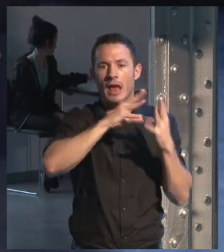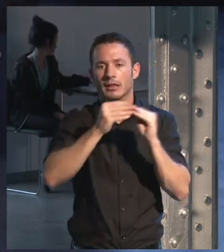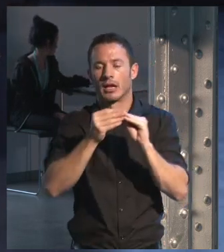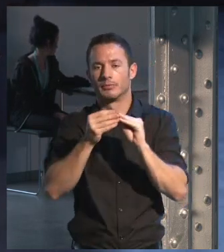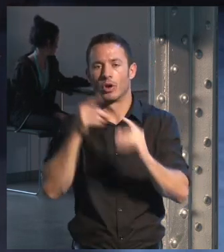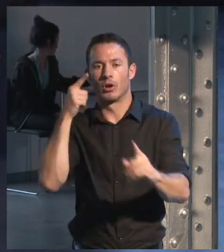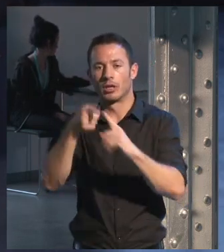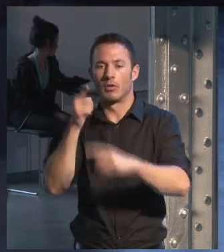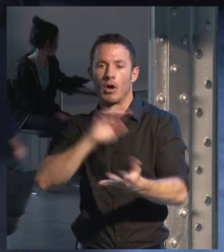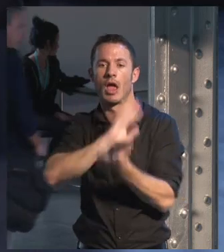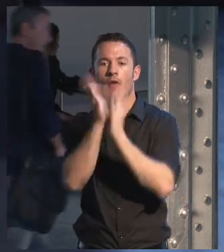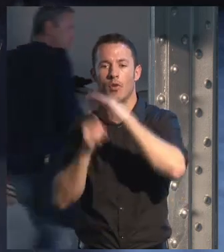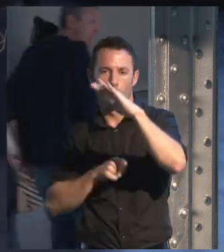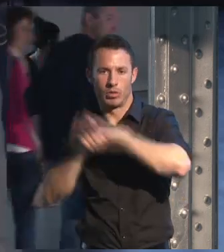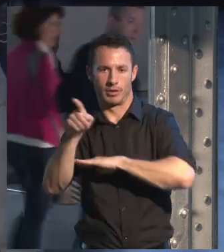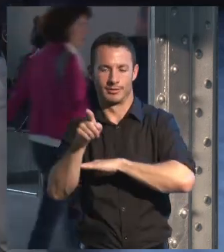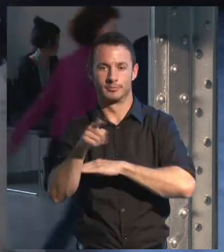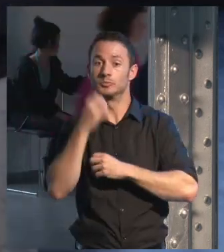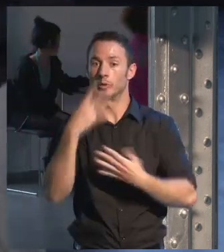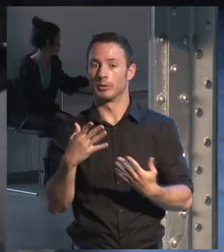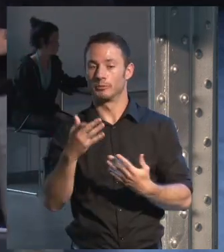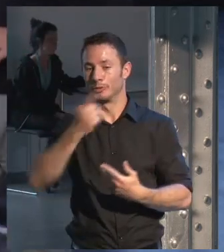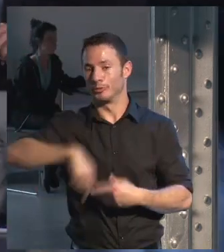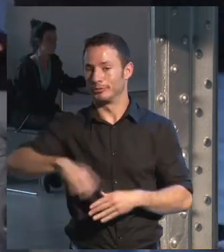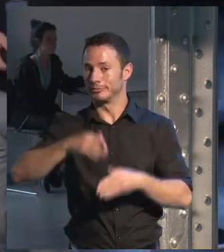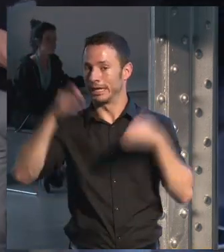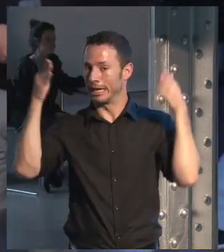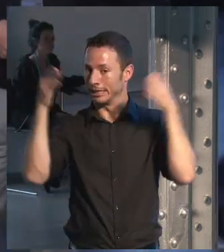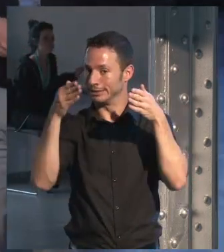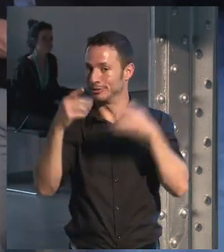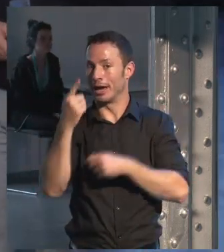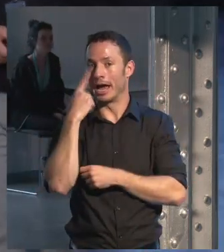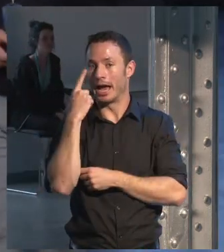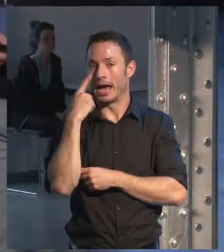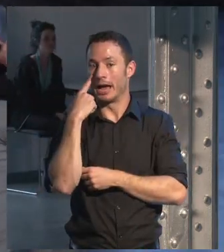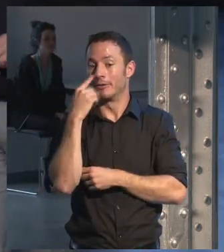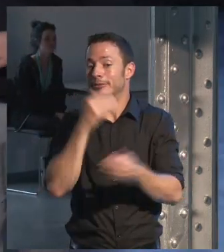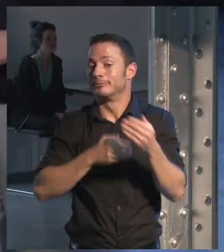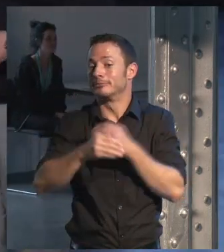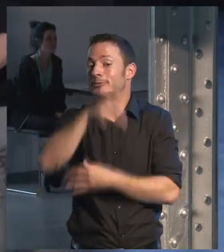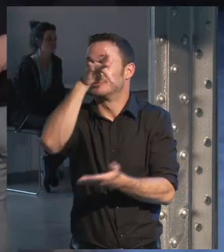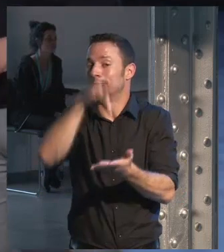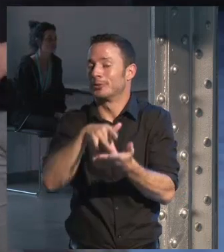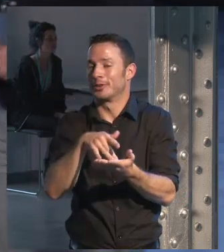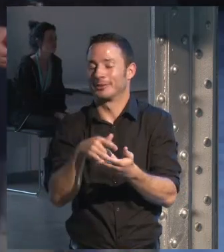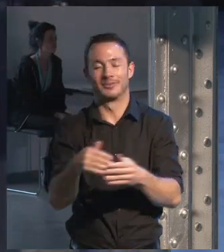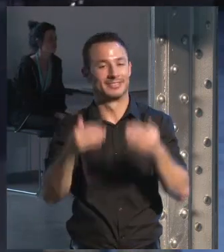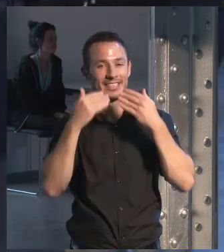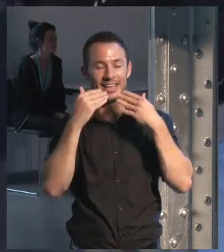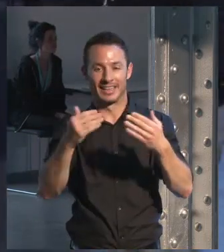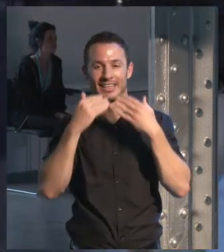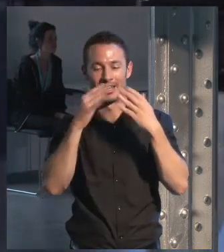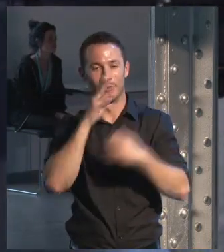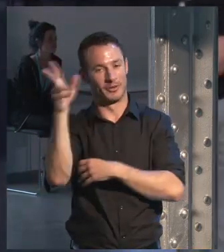evolucionando en una dirección. Muy bien, pues nada, estaremos atentos a que llegue ese momento. Muchísimas gracias José Luis, por estar.